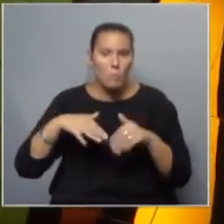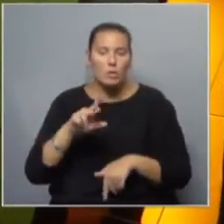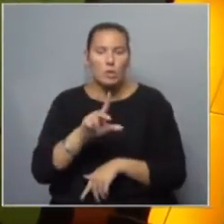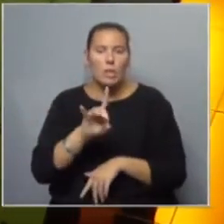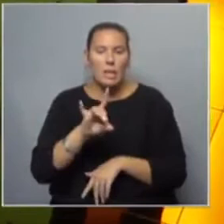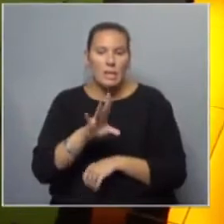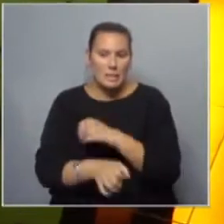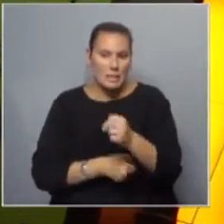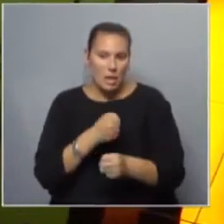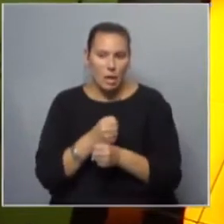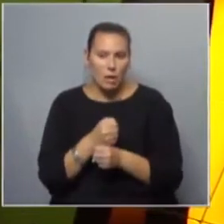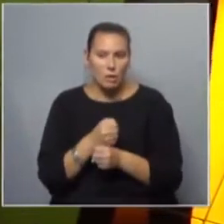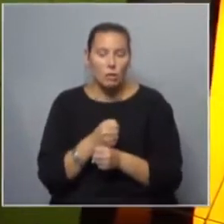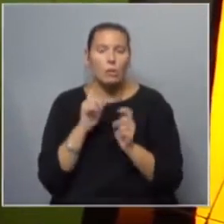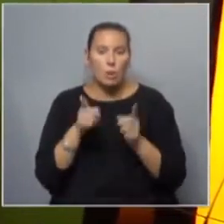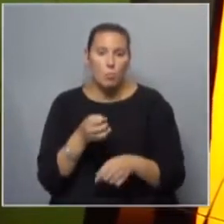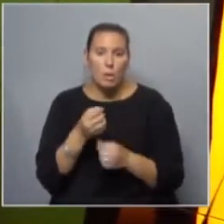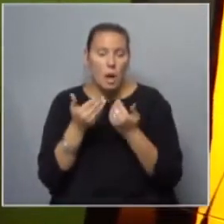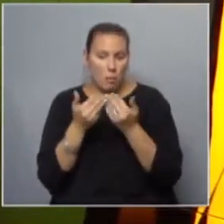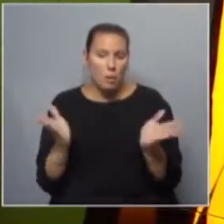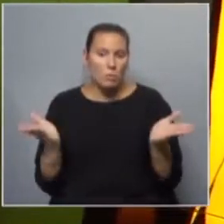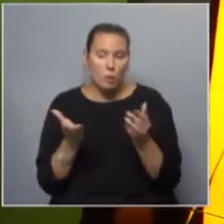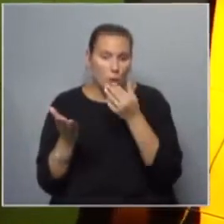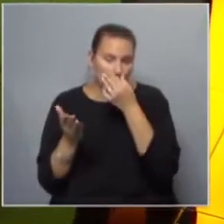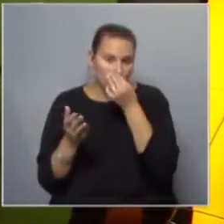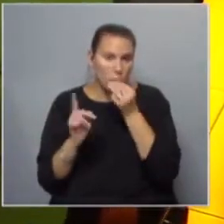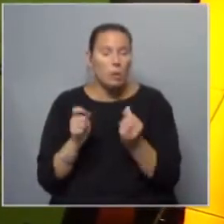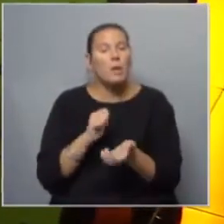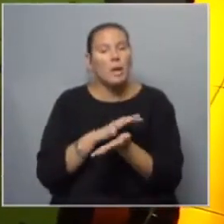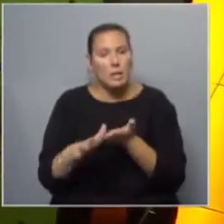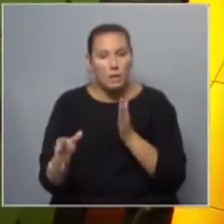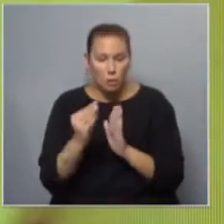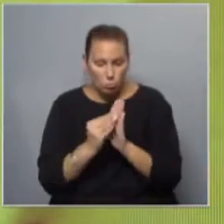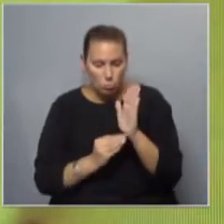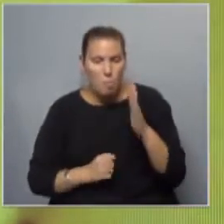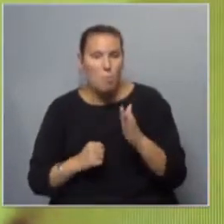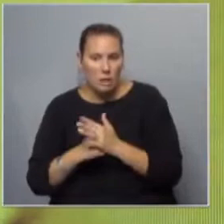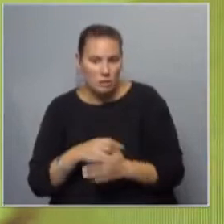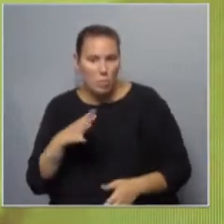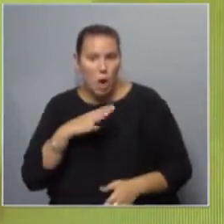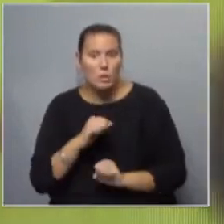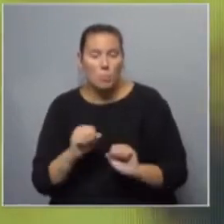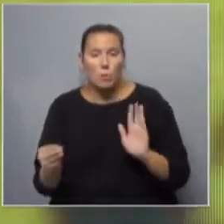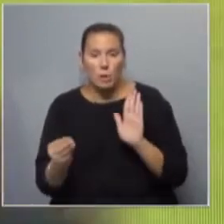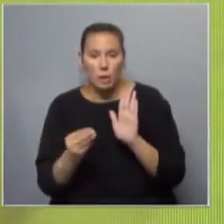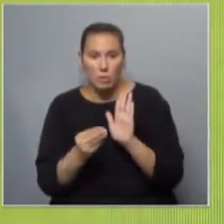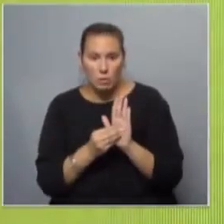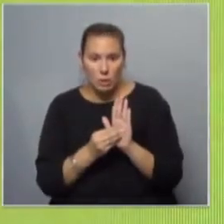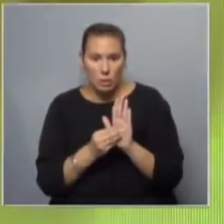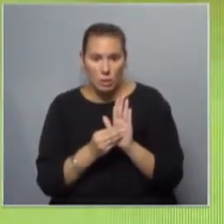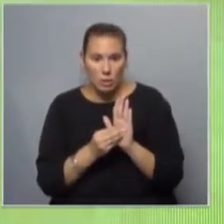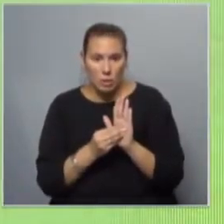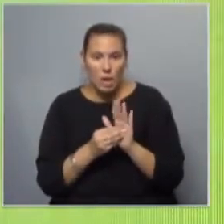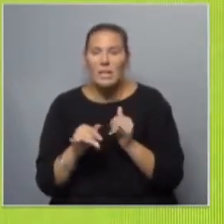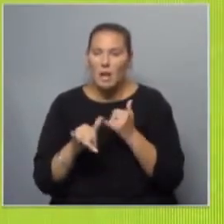15 años. También es algo que está abierto en este momento, así que vale la pena. Es gratuito, los cupos son limitados y se pueden anotar en el